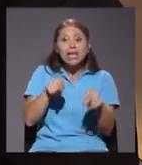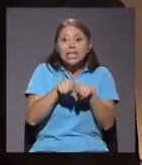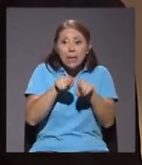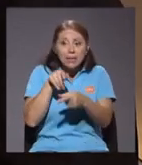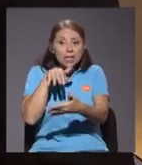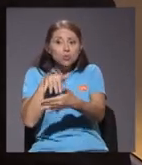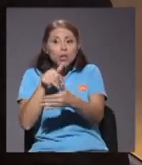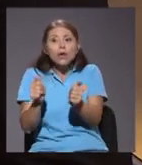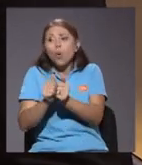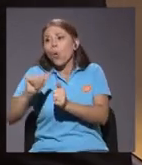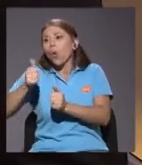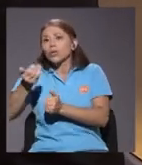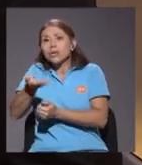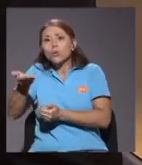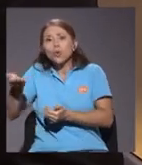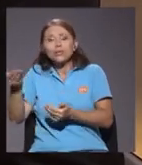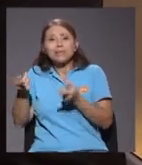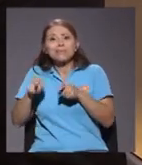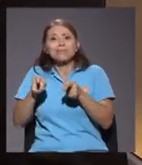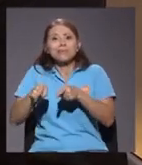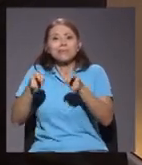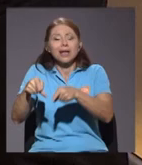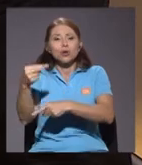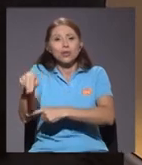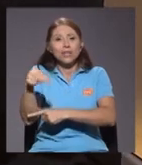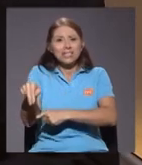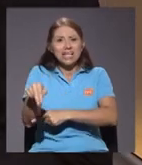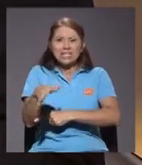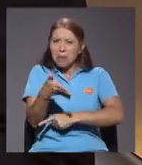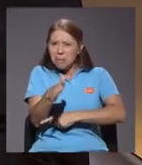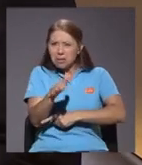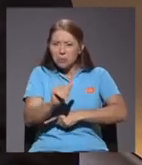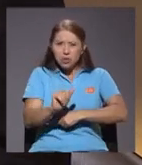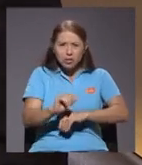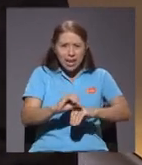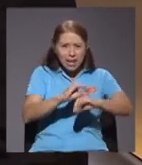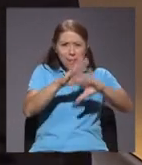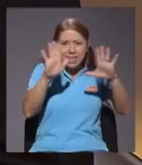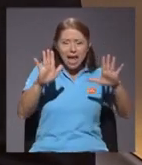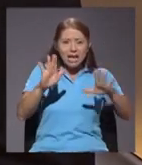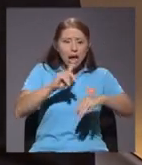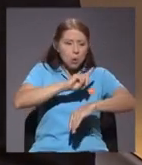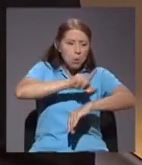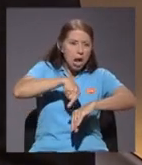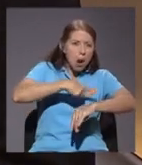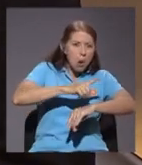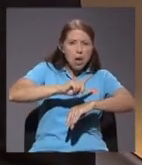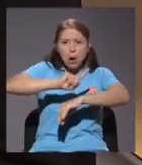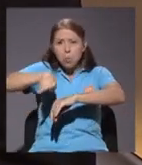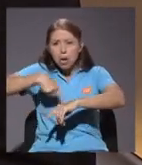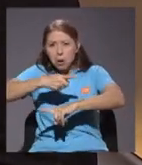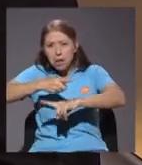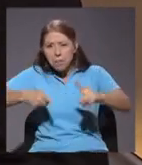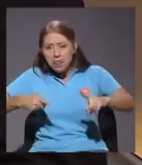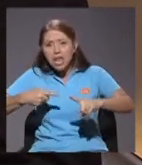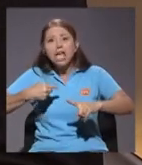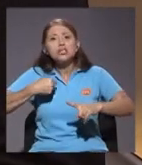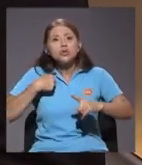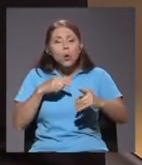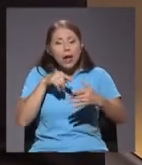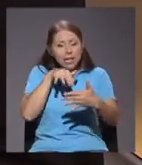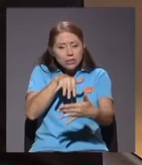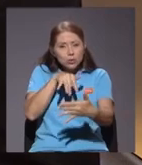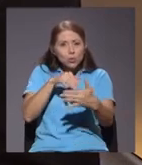normalmente dedicó una hora hora y media la mañana para estudiar el tema de la entrevista de la de la tarde y yo dichosamente